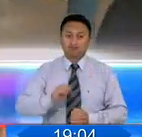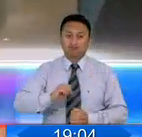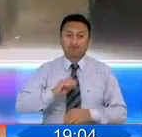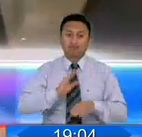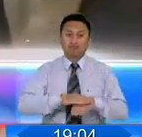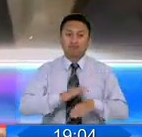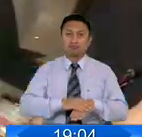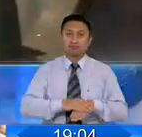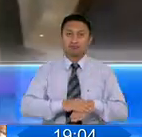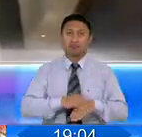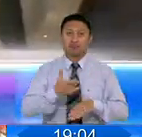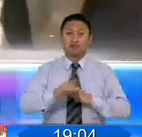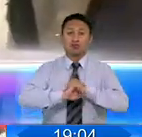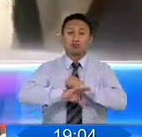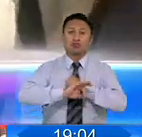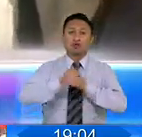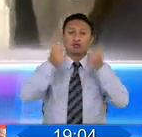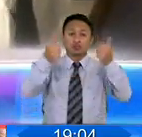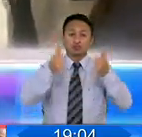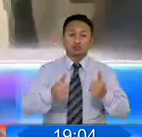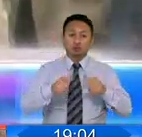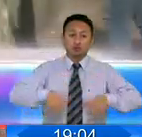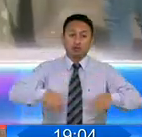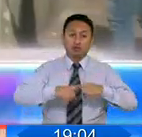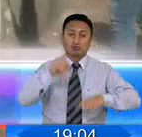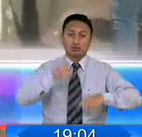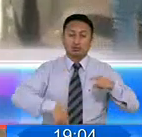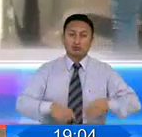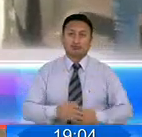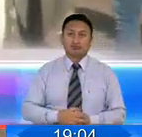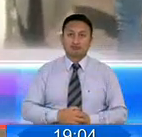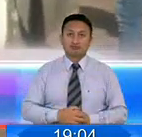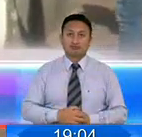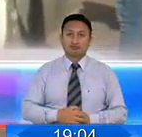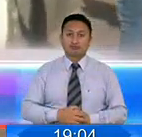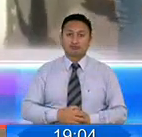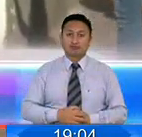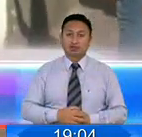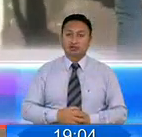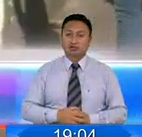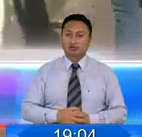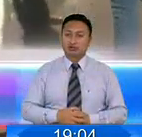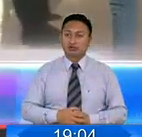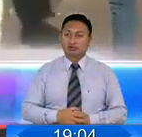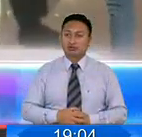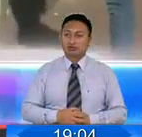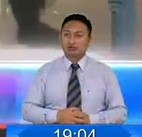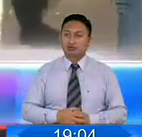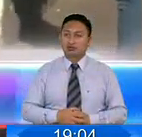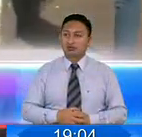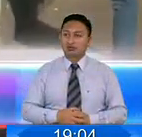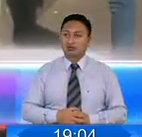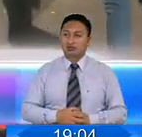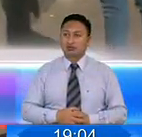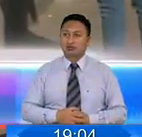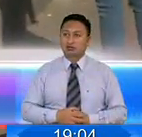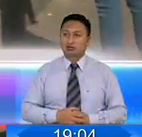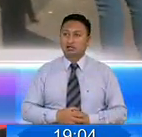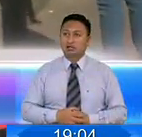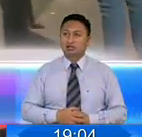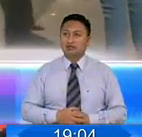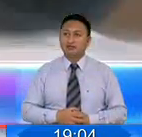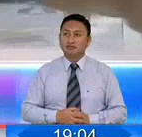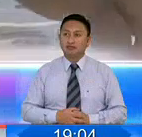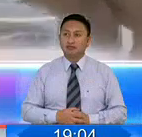colocación de propaganda electoral en sitios no permitidos. Y la sanción nosotros la hacemos llegar al representante del partido